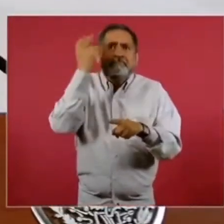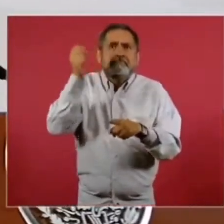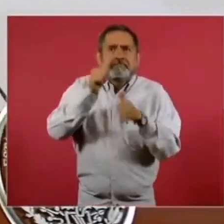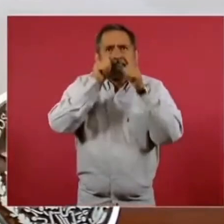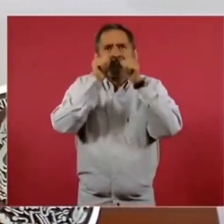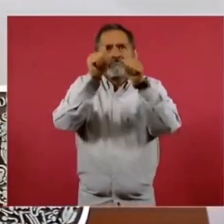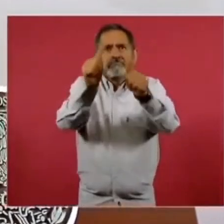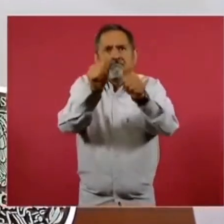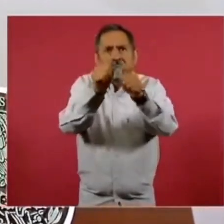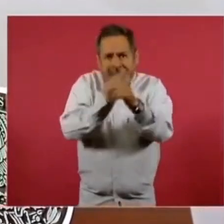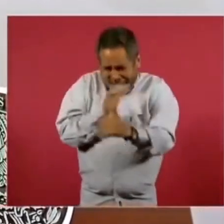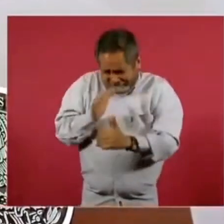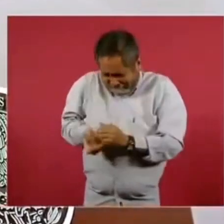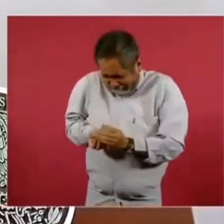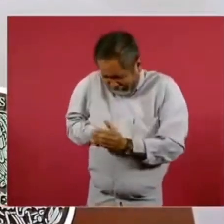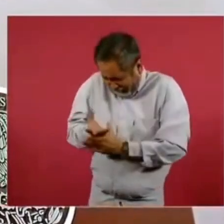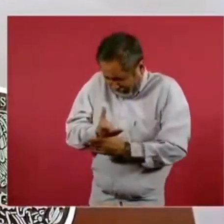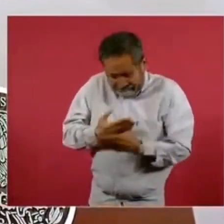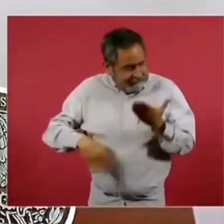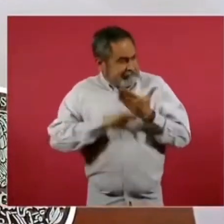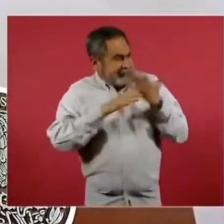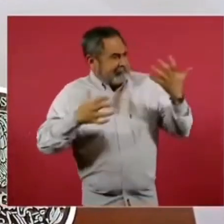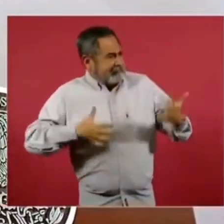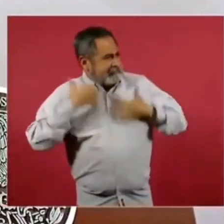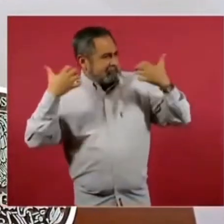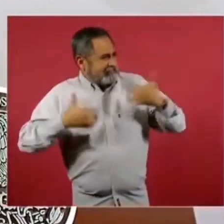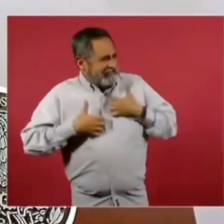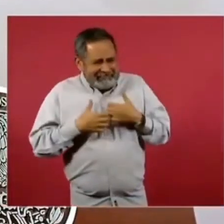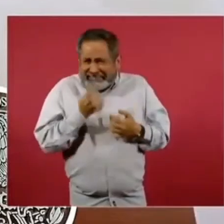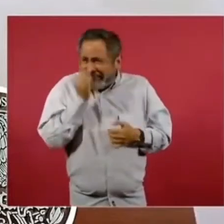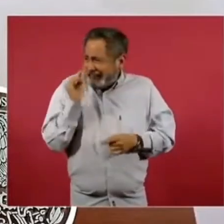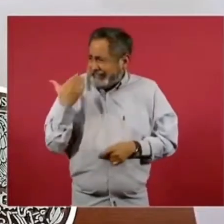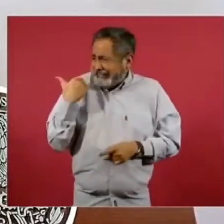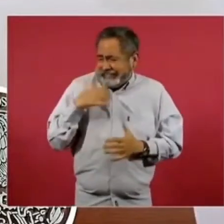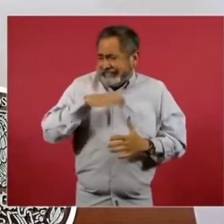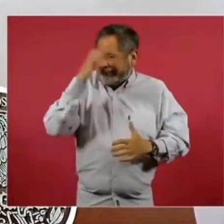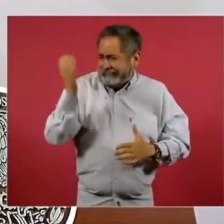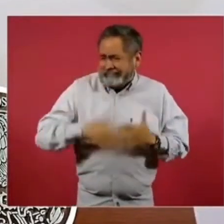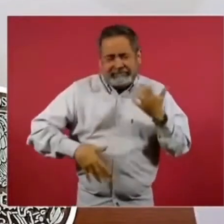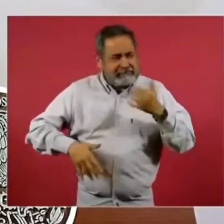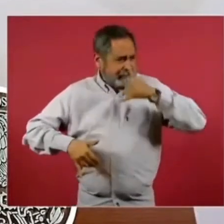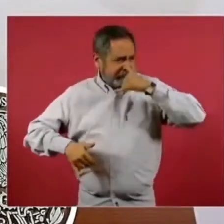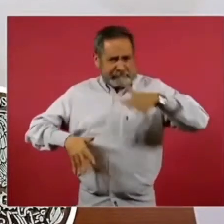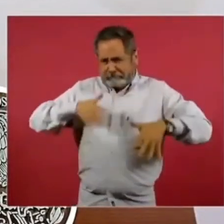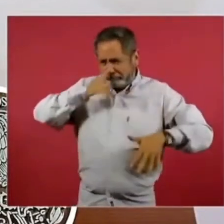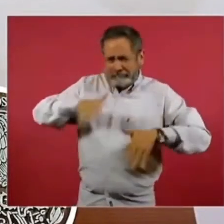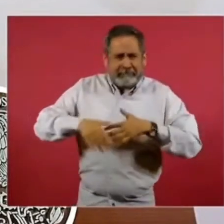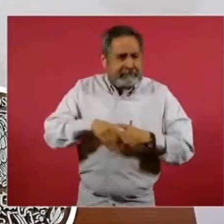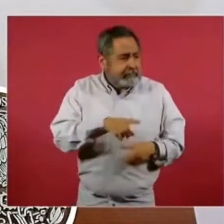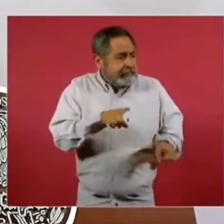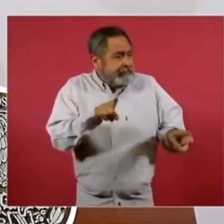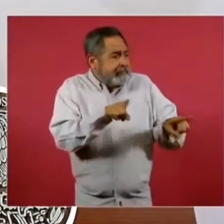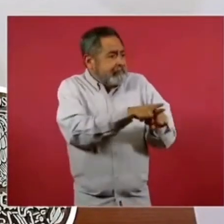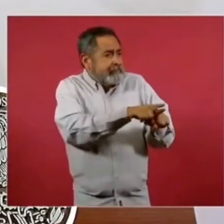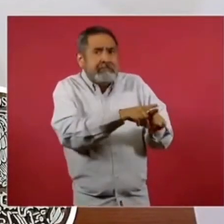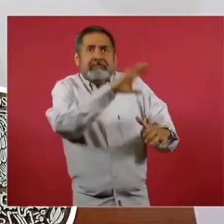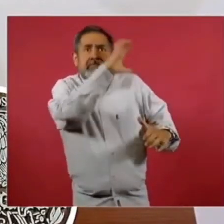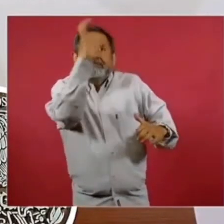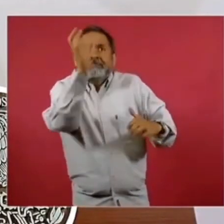misa Cómo es que ustedes ahora saliendo de la misa